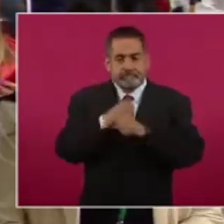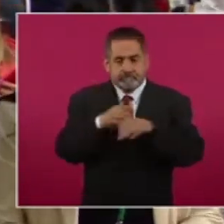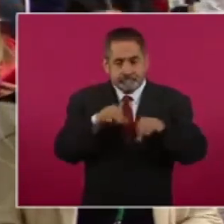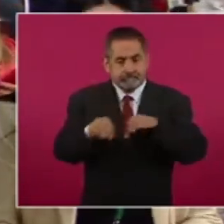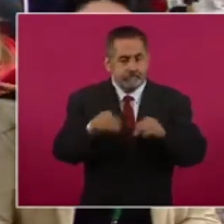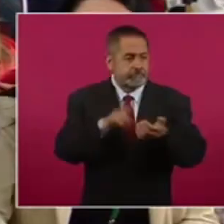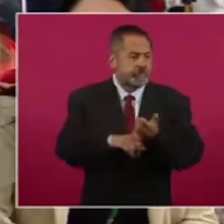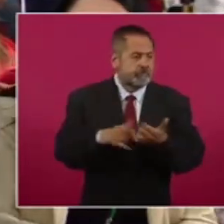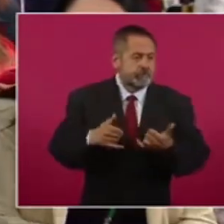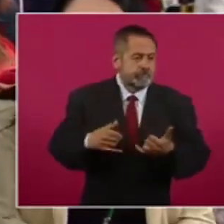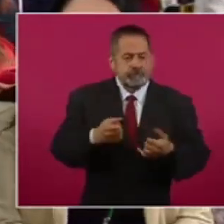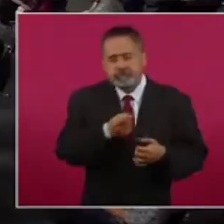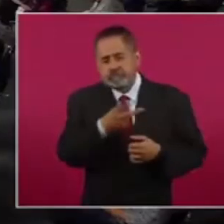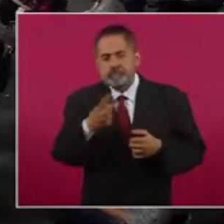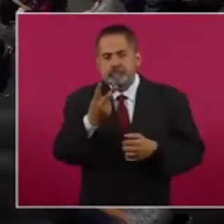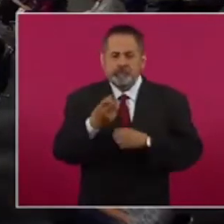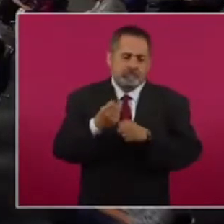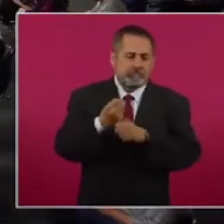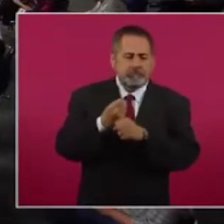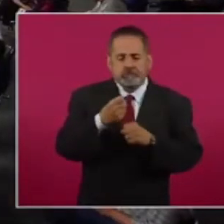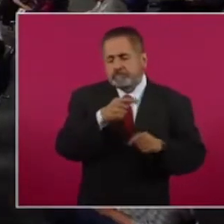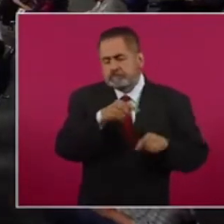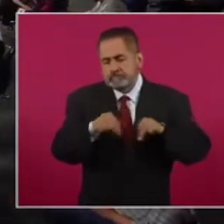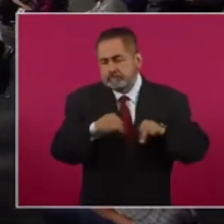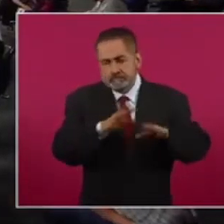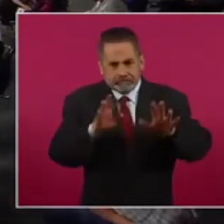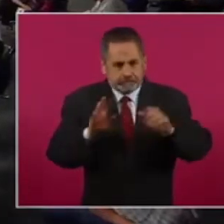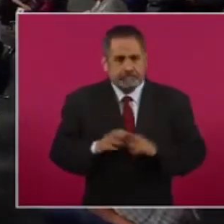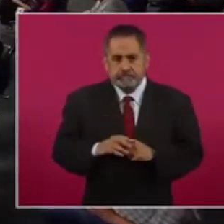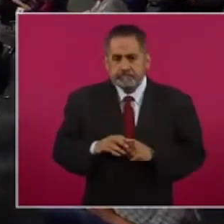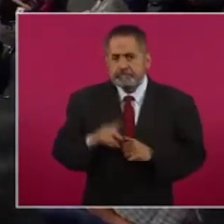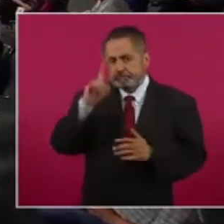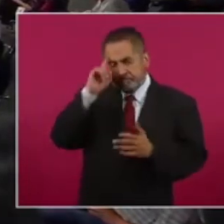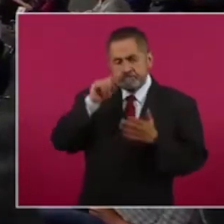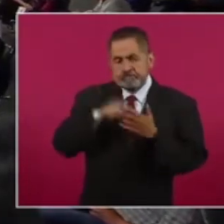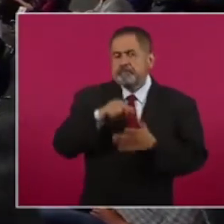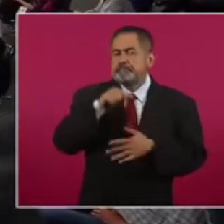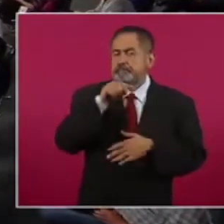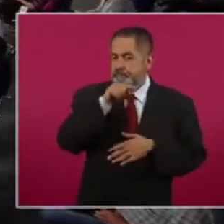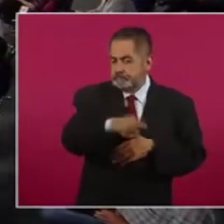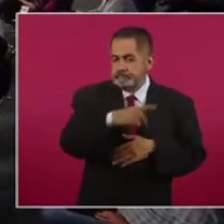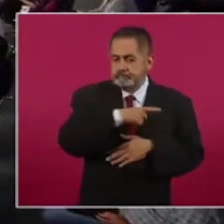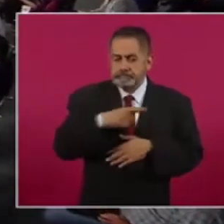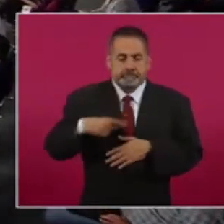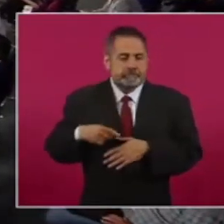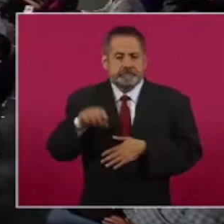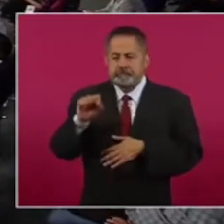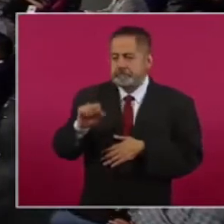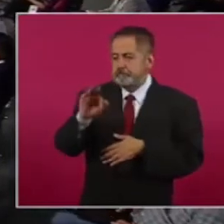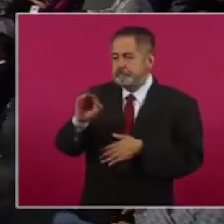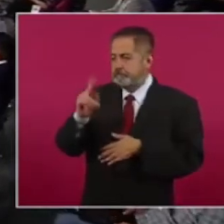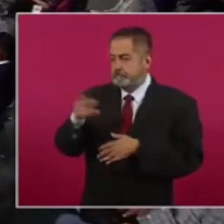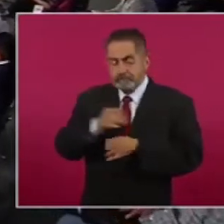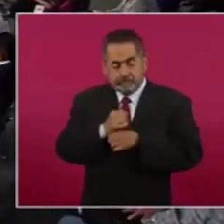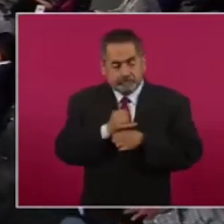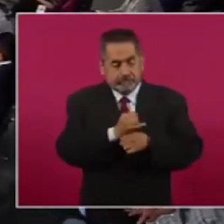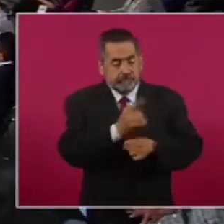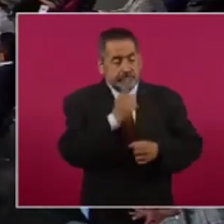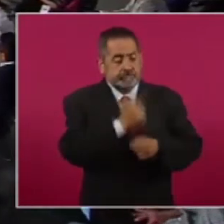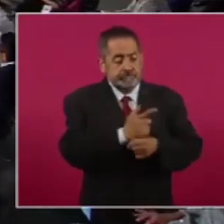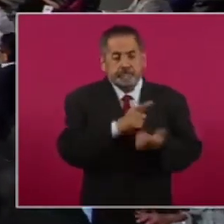más jóvenes de 2 años de trabajo. Entonces, yo creo que aquí hay algo que tiene que investigar la Secretaría de la Función Pública en este punto,